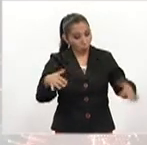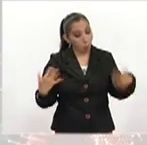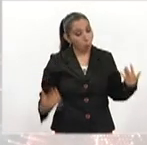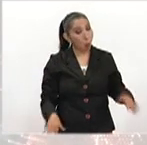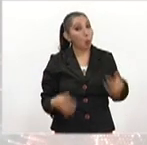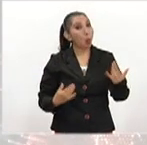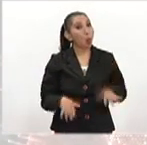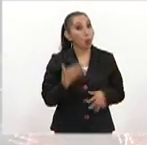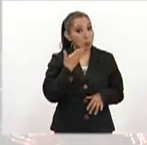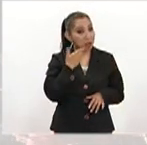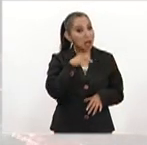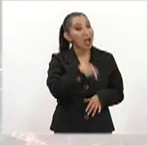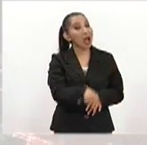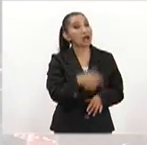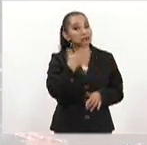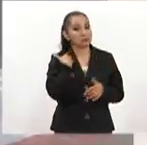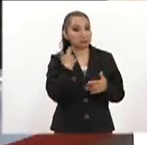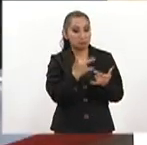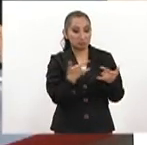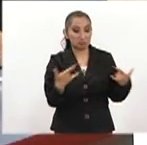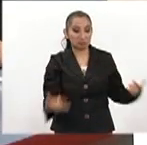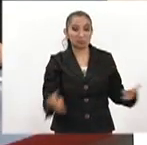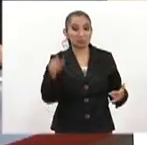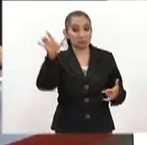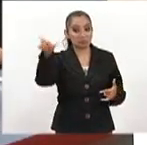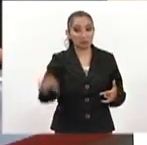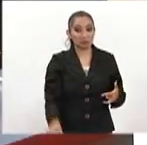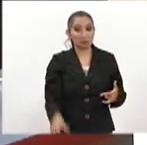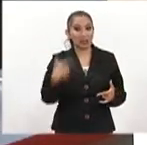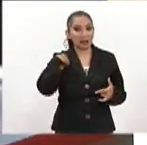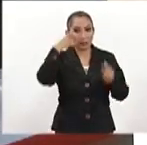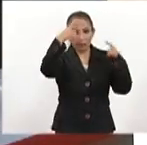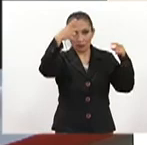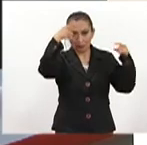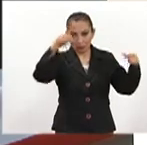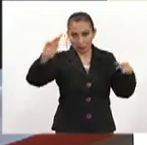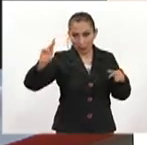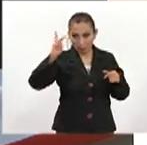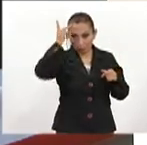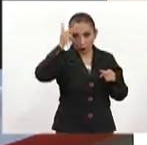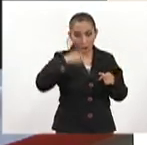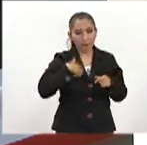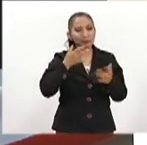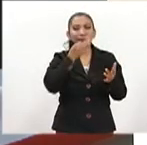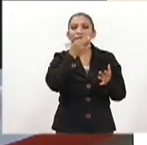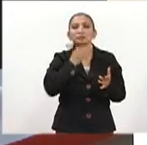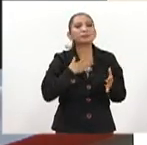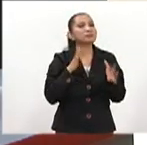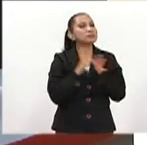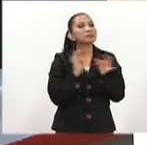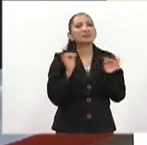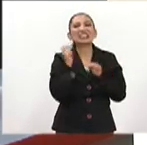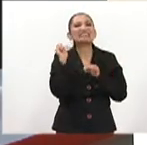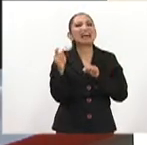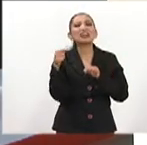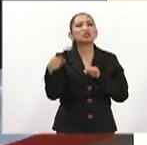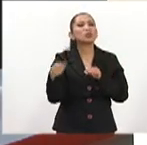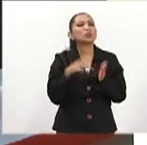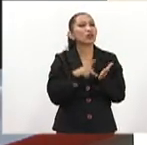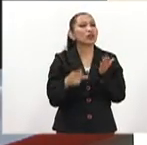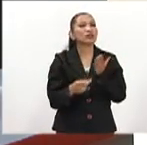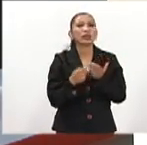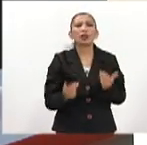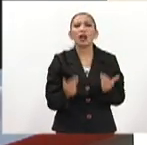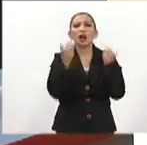es muy buena, es impresionante. Eres egresado del Politécnico Nacional y platícanos pues de qué se trata este